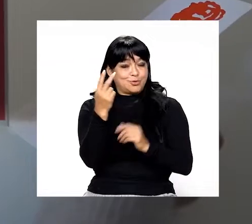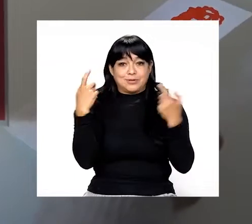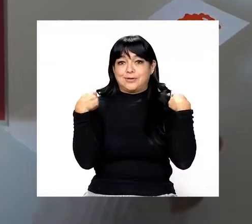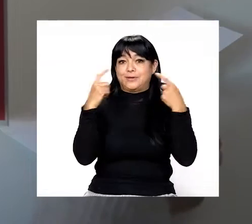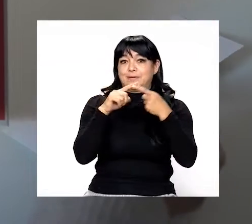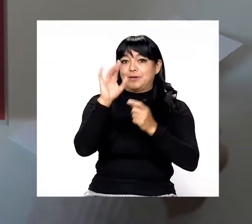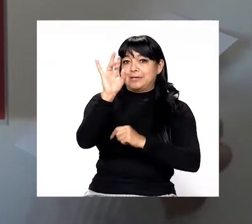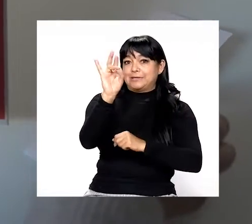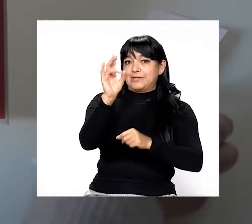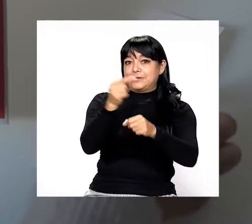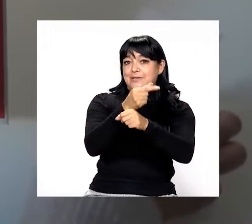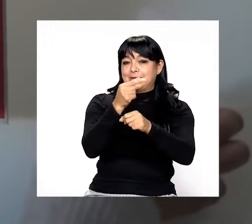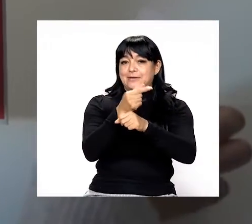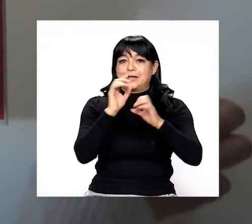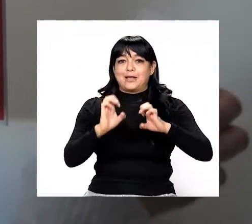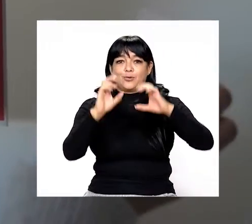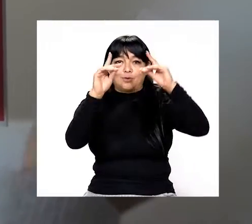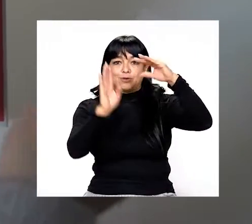Música